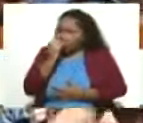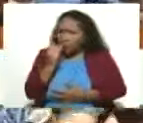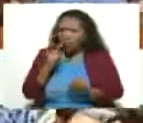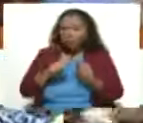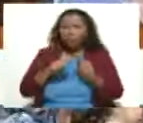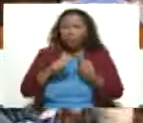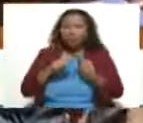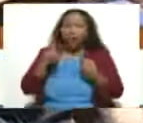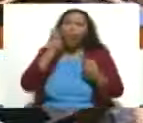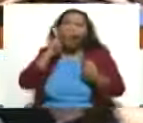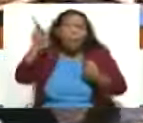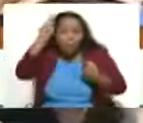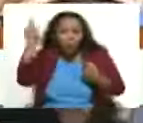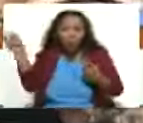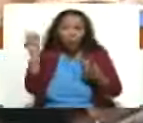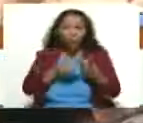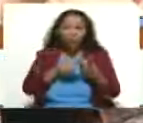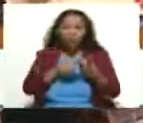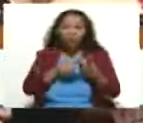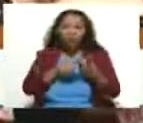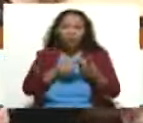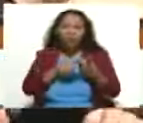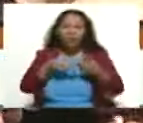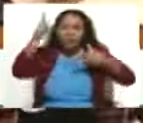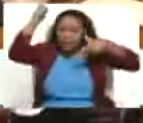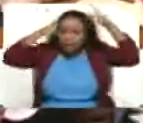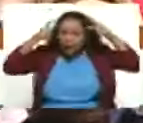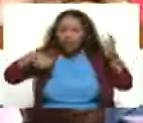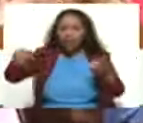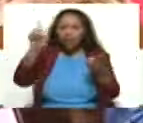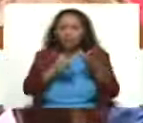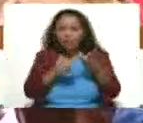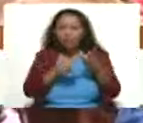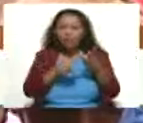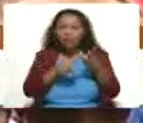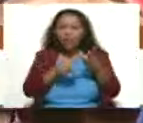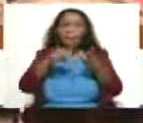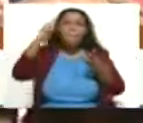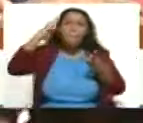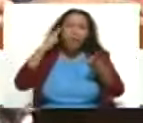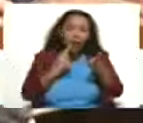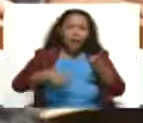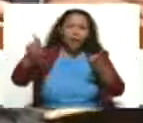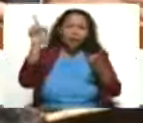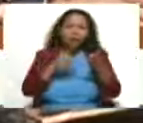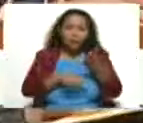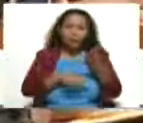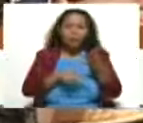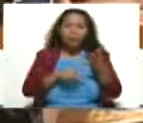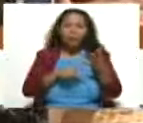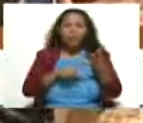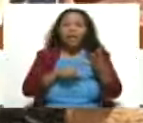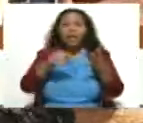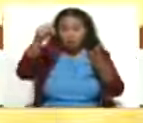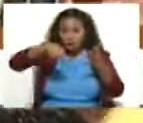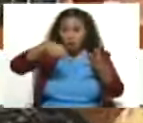de Guaycaipuro, de Chávez, de Bolívar. Y